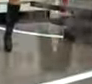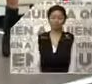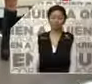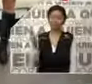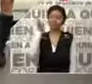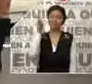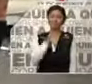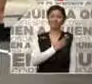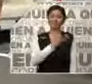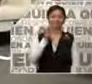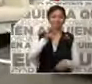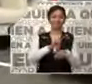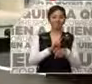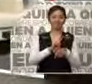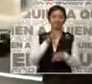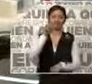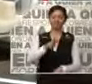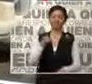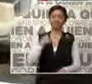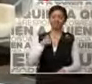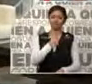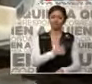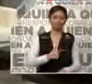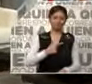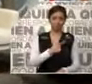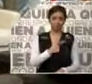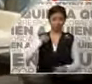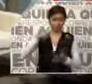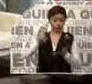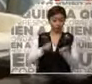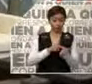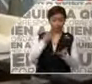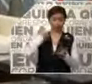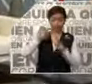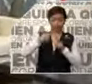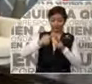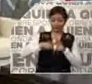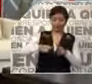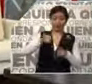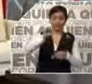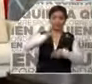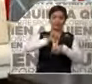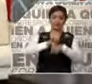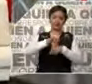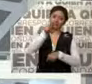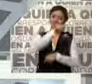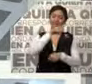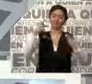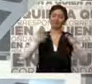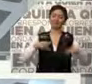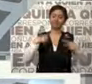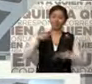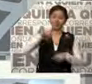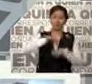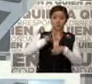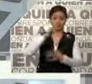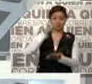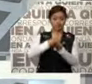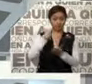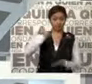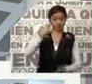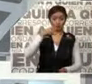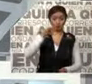Hola, hola, ¿qué tal? Muy buenos días, mucho gusto. Nos da mucho gusto iniciar la semana con ustedes un día más en A Quien Corresponda. Mi nombre es Susana Ortega